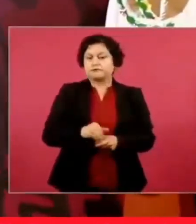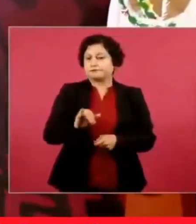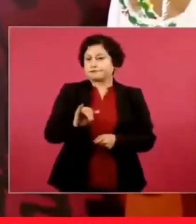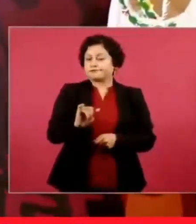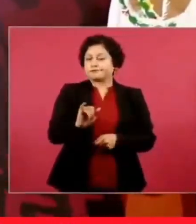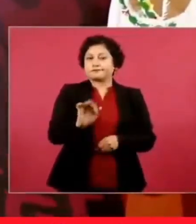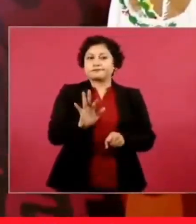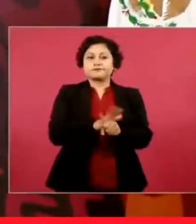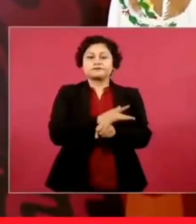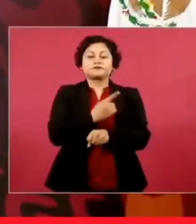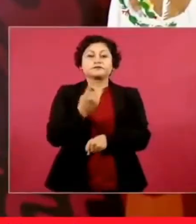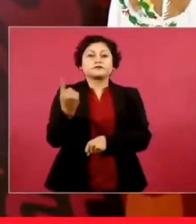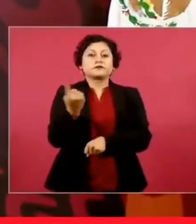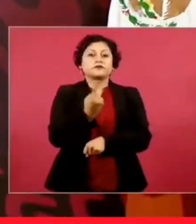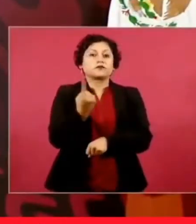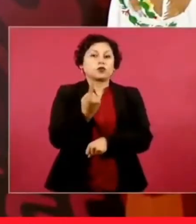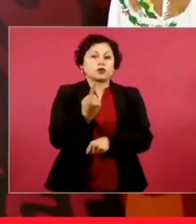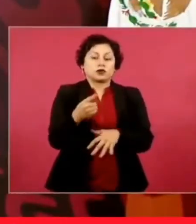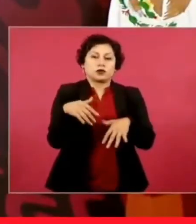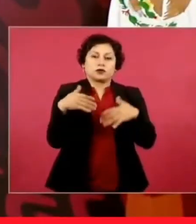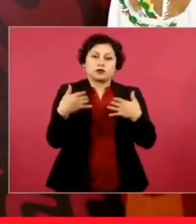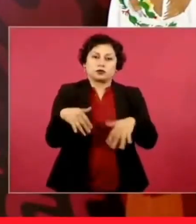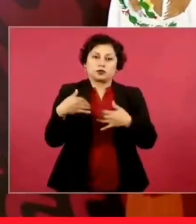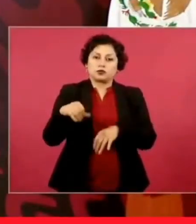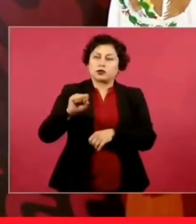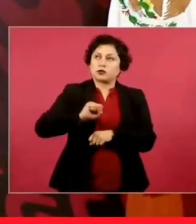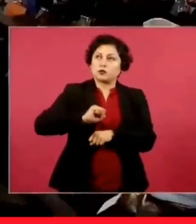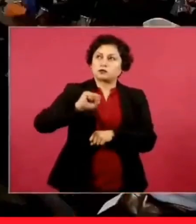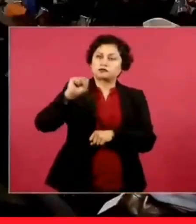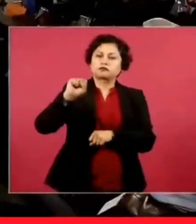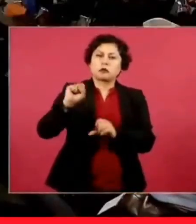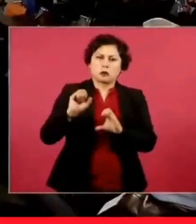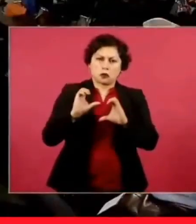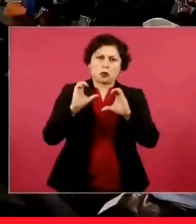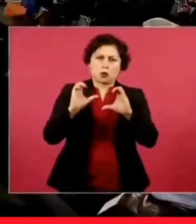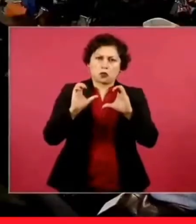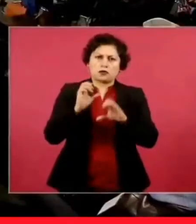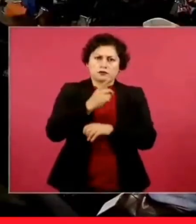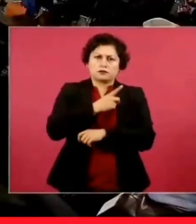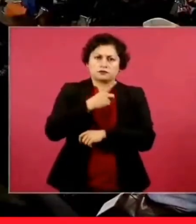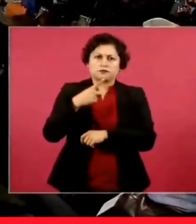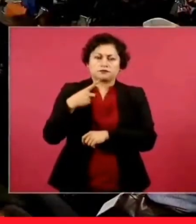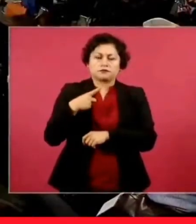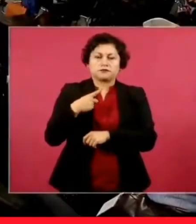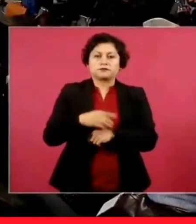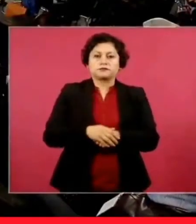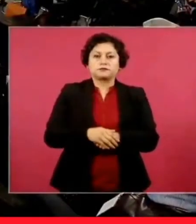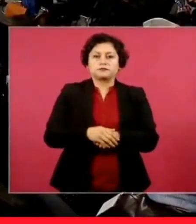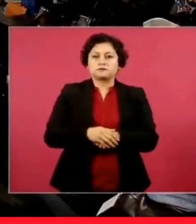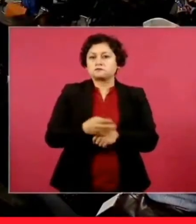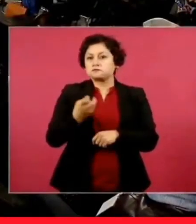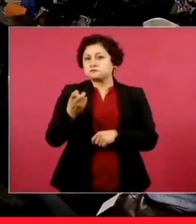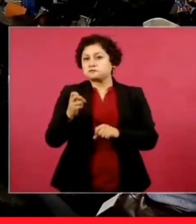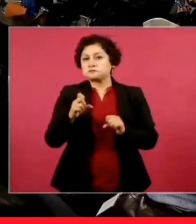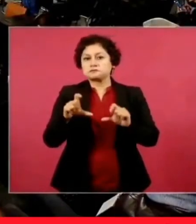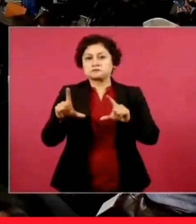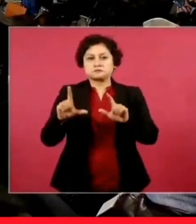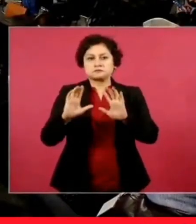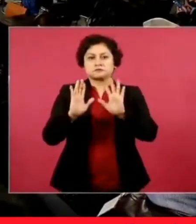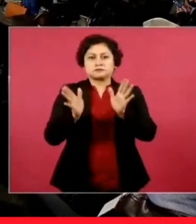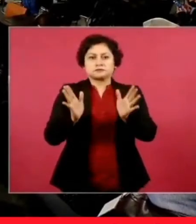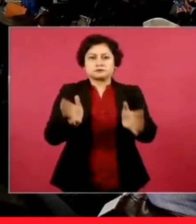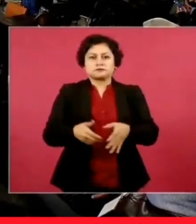porque tenemos que cuidar mucho lo de inflación. Esto es lo del salario, ya lo vimos. Fíjense,